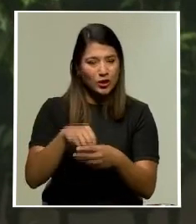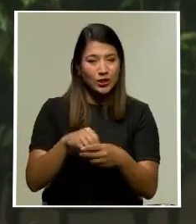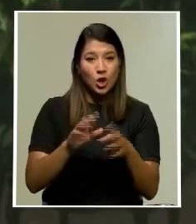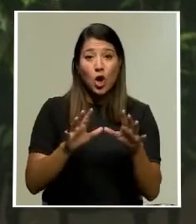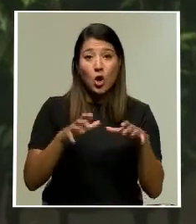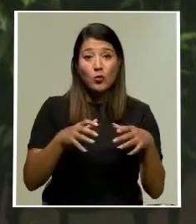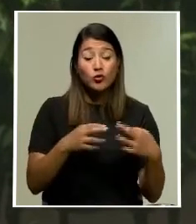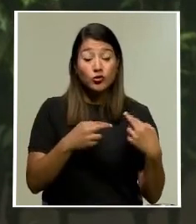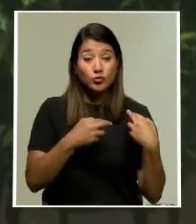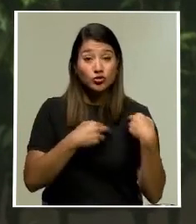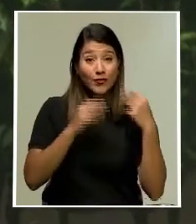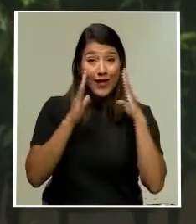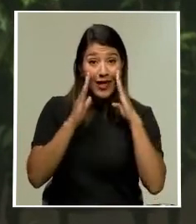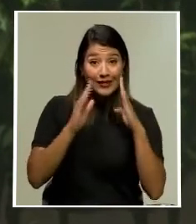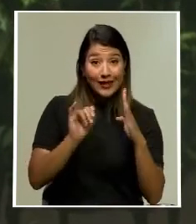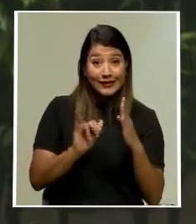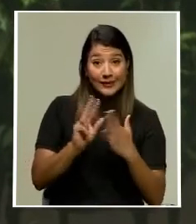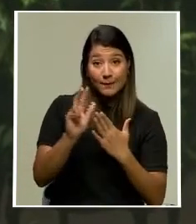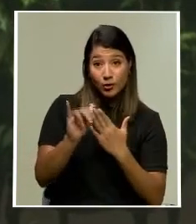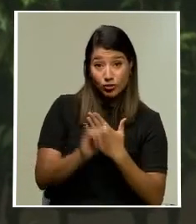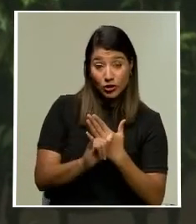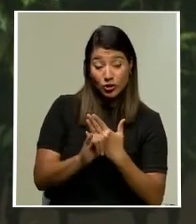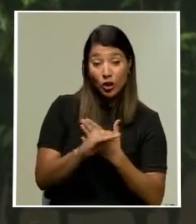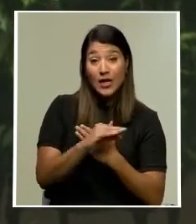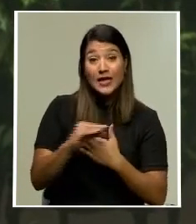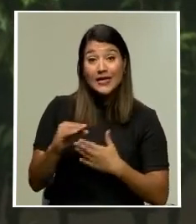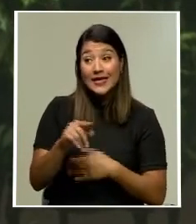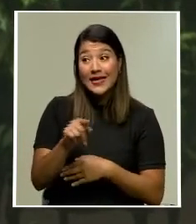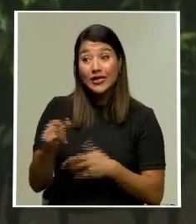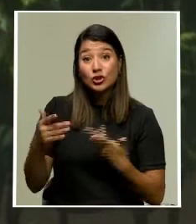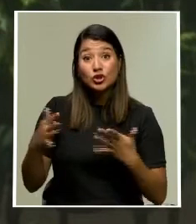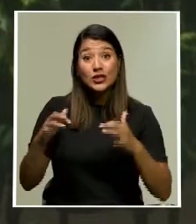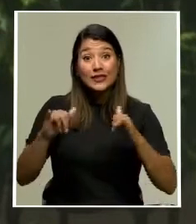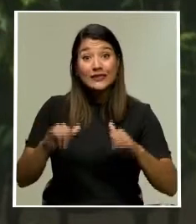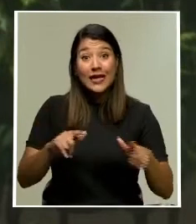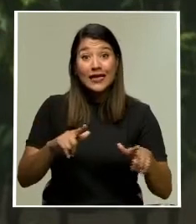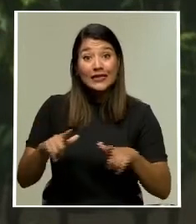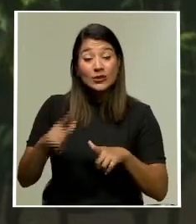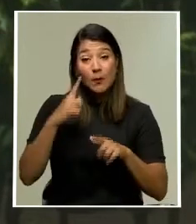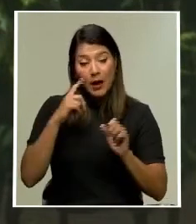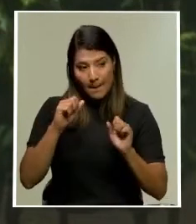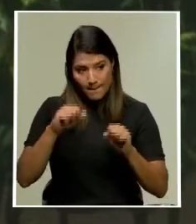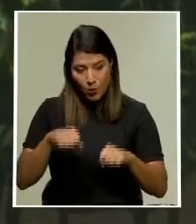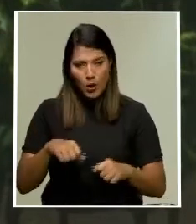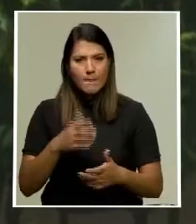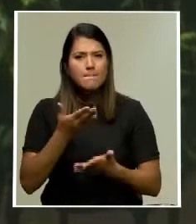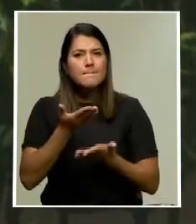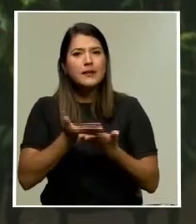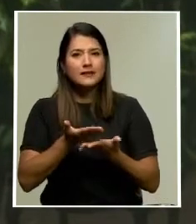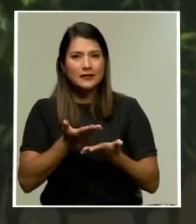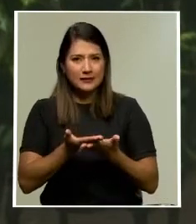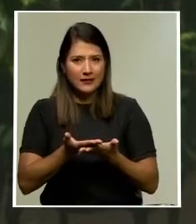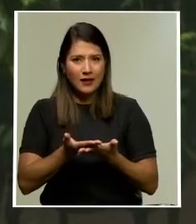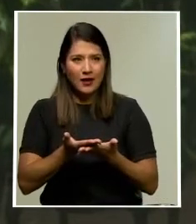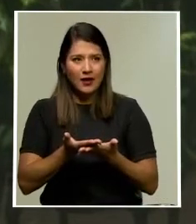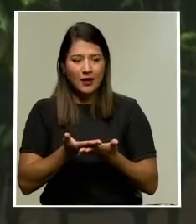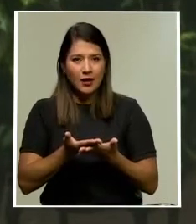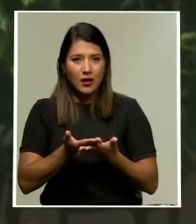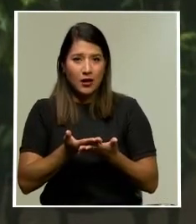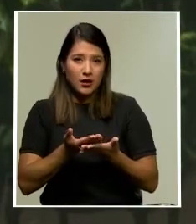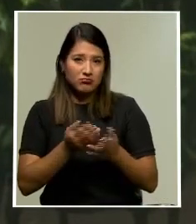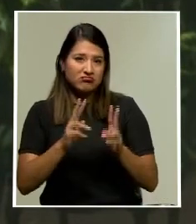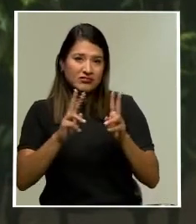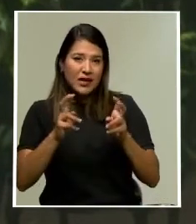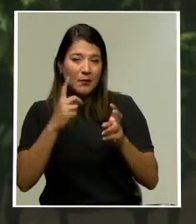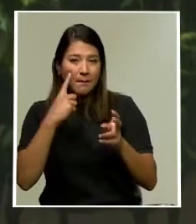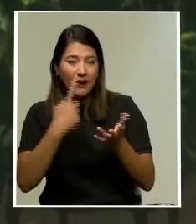que estudió este proyecto y ellos están preparados para presentar sus mociones, para presentar sus reiteraciones,